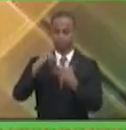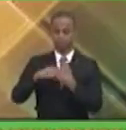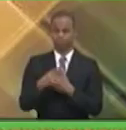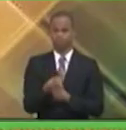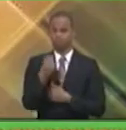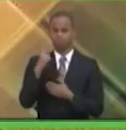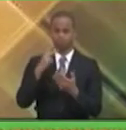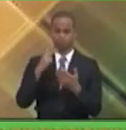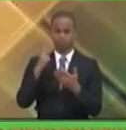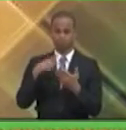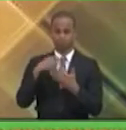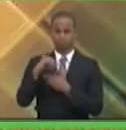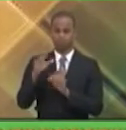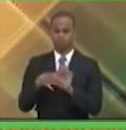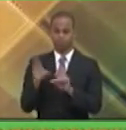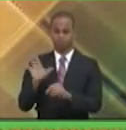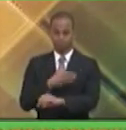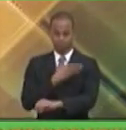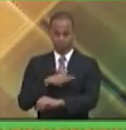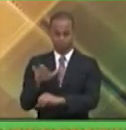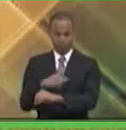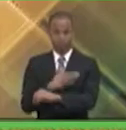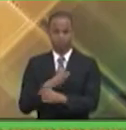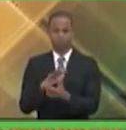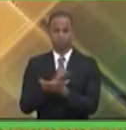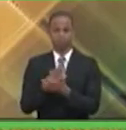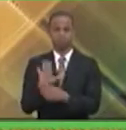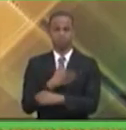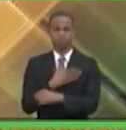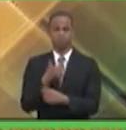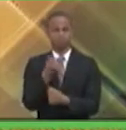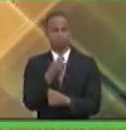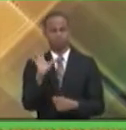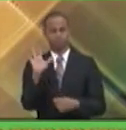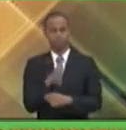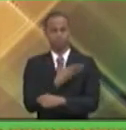que es el proyecto de música. Escuela de música. ¿No? Ahí tenemos algunas